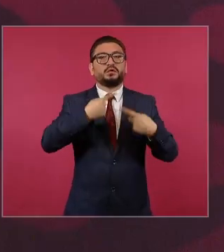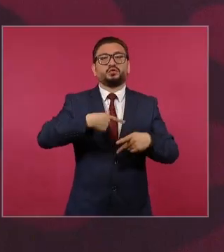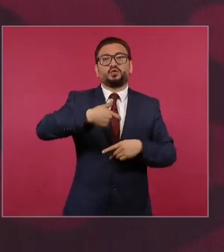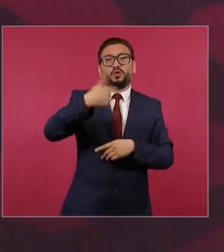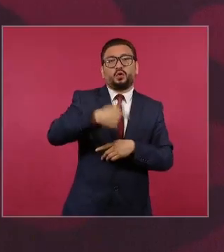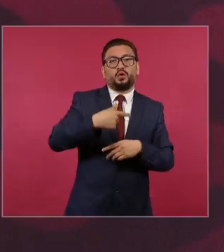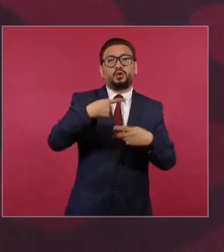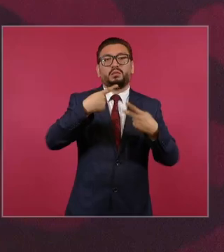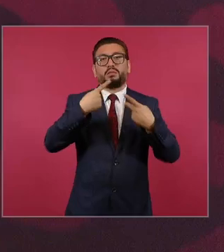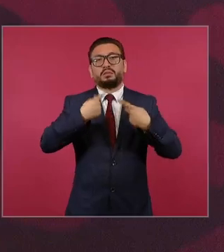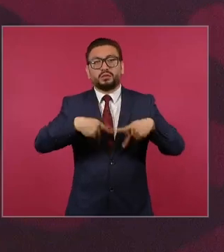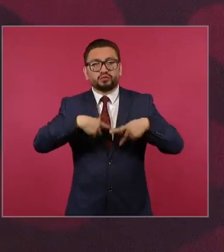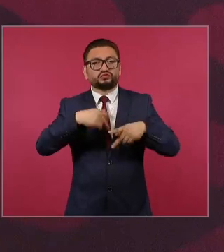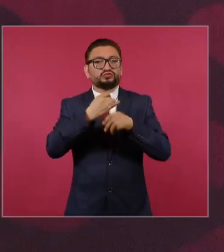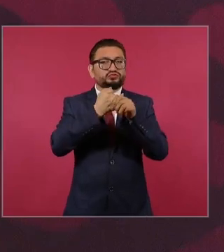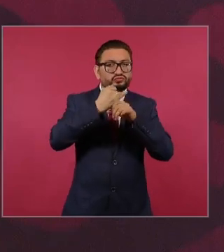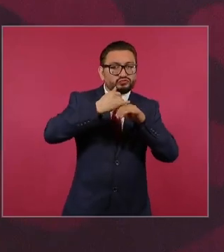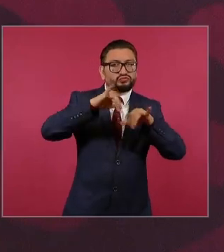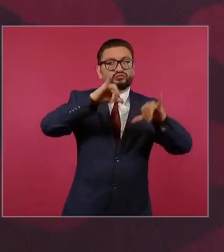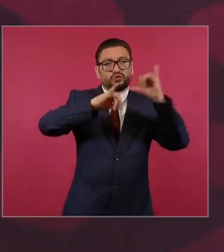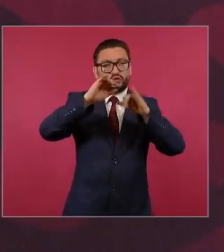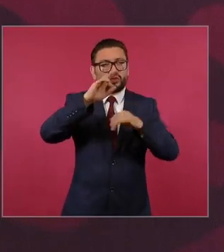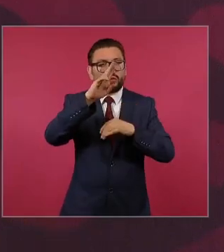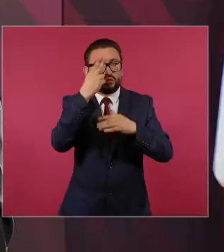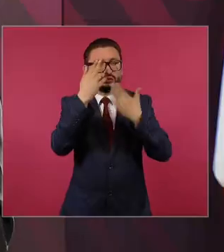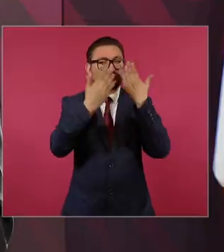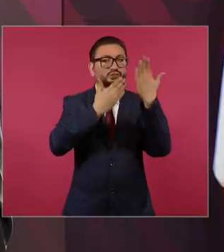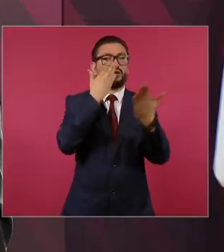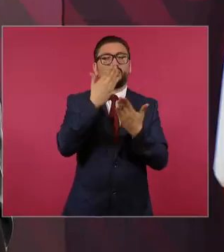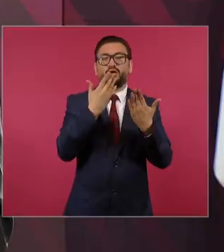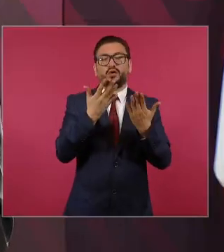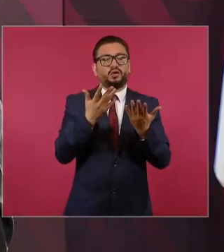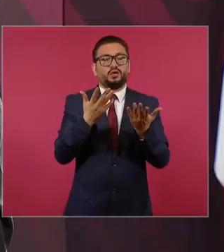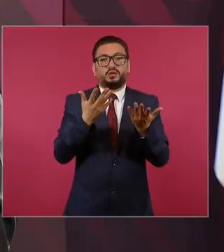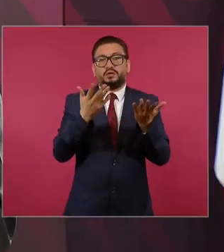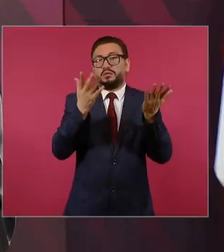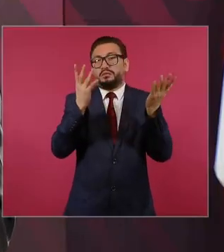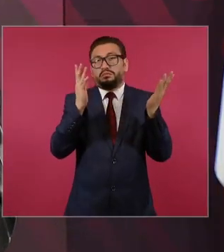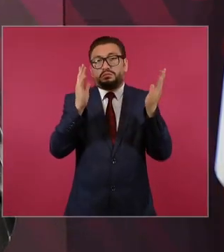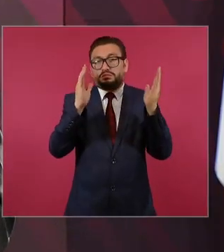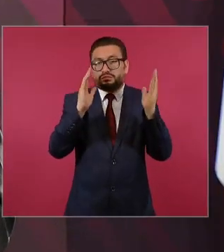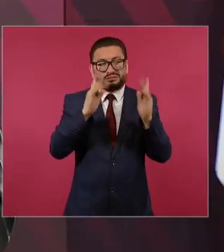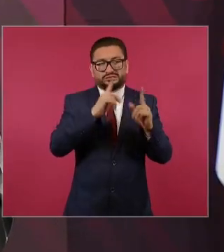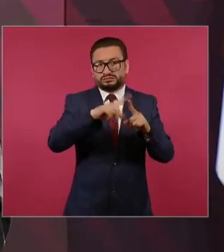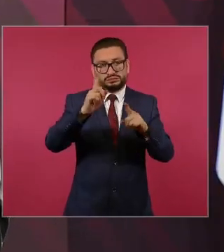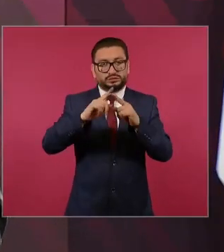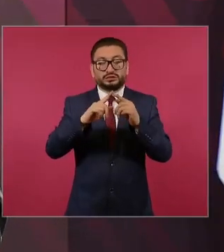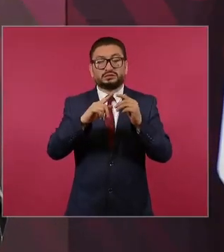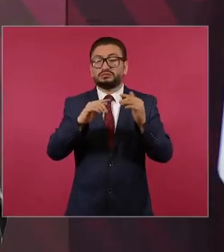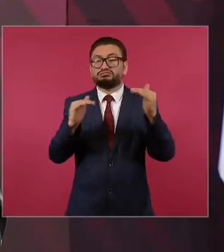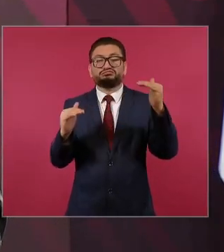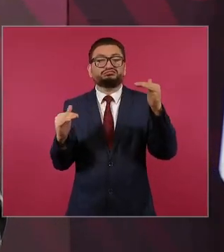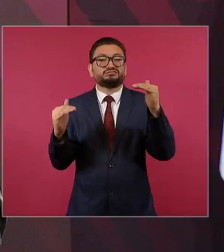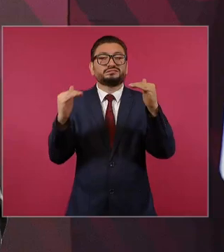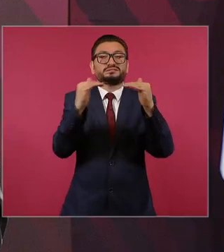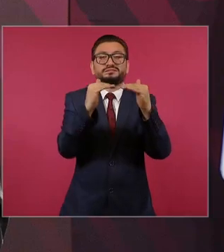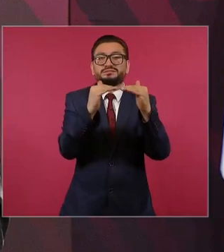o de un científico o de un pseudo intelectual